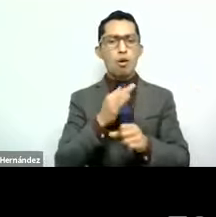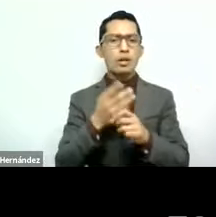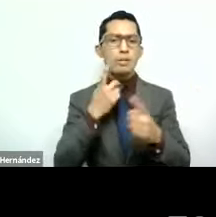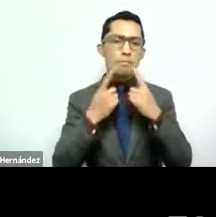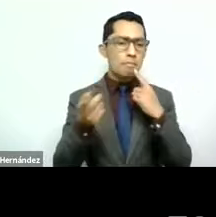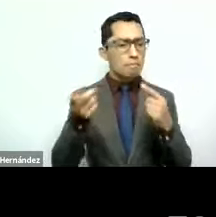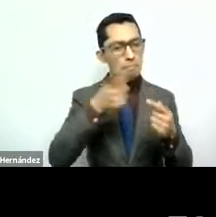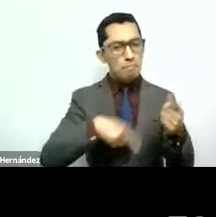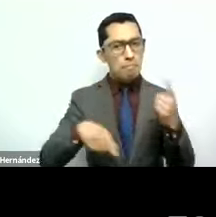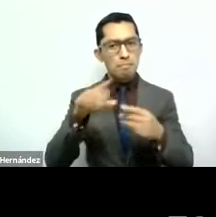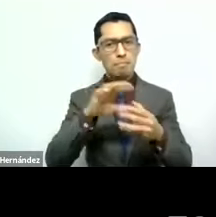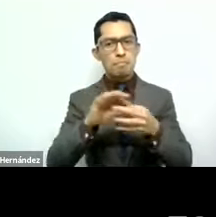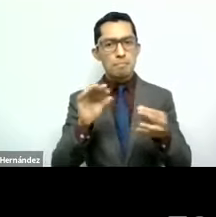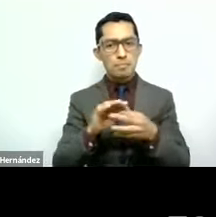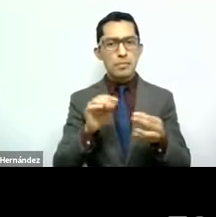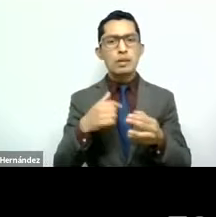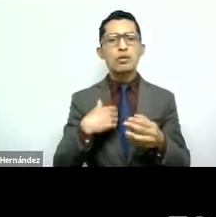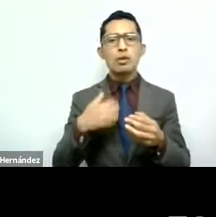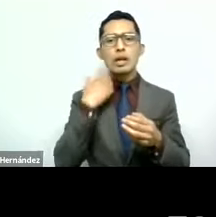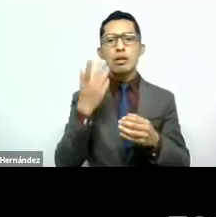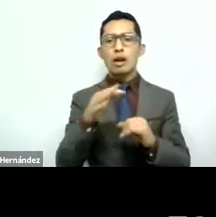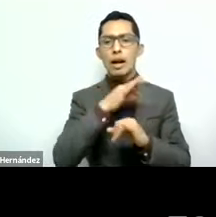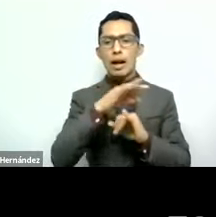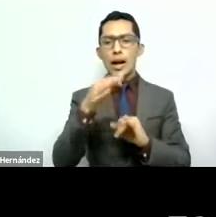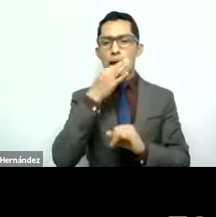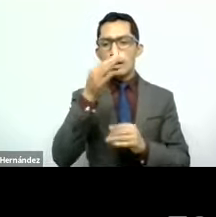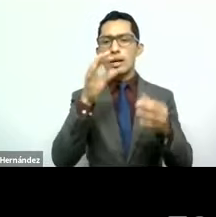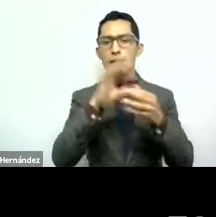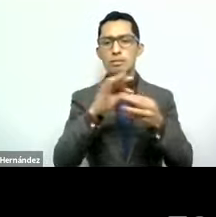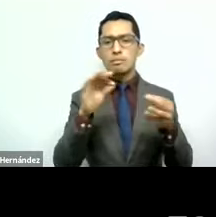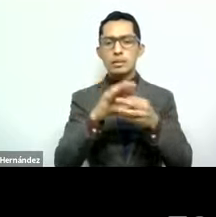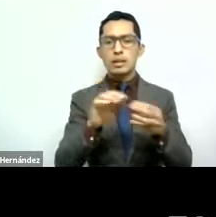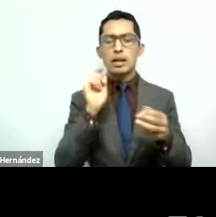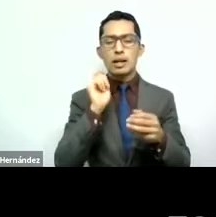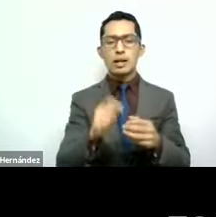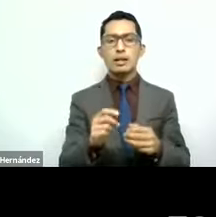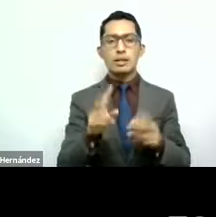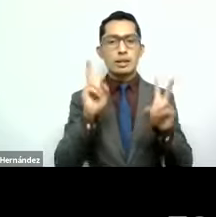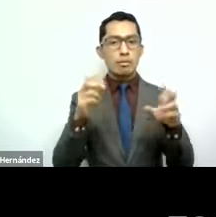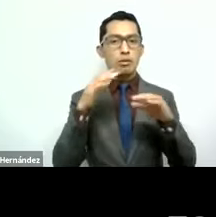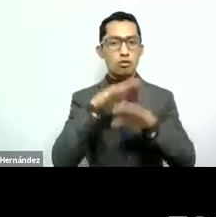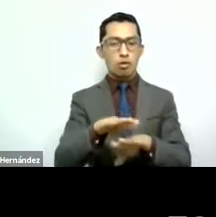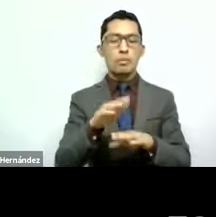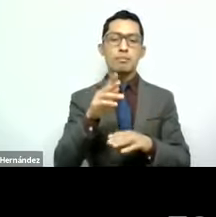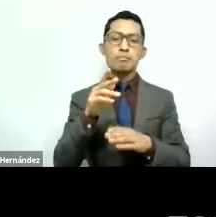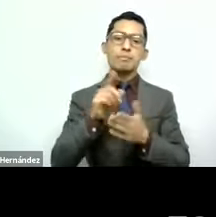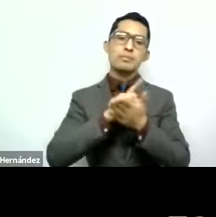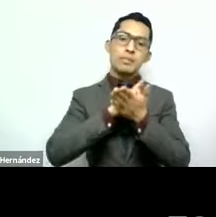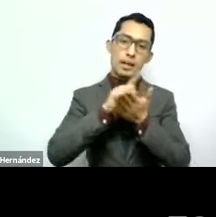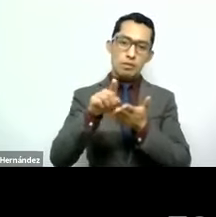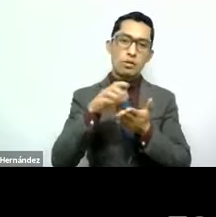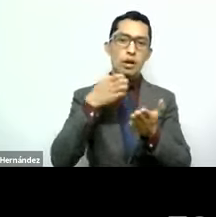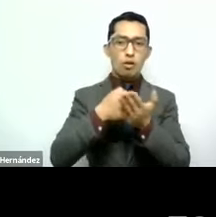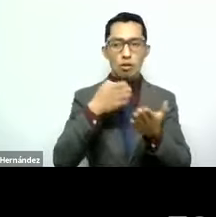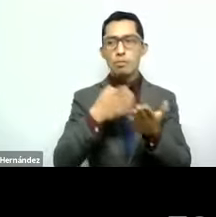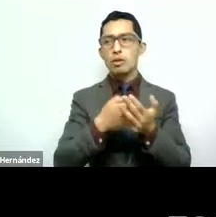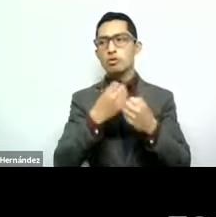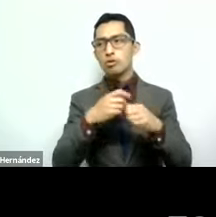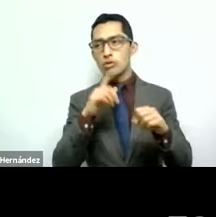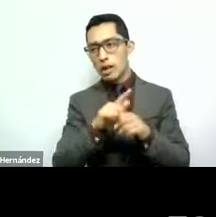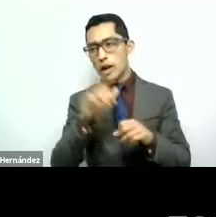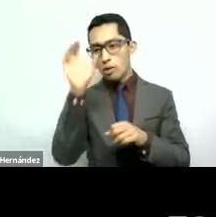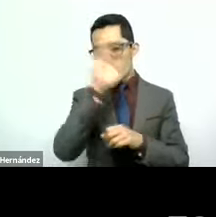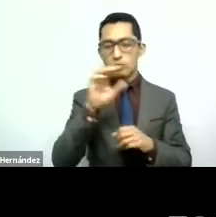por ejemplo, ya nada más para dejarles algunos datos, que en materia de derechos económicos, sociales, culturales